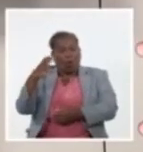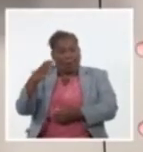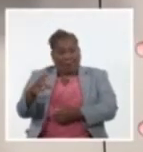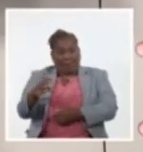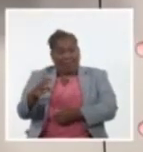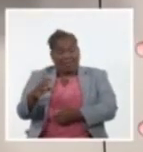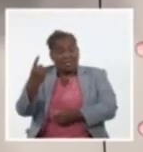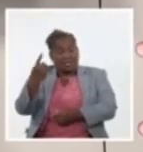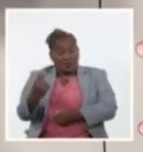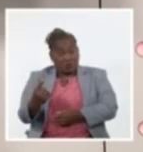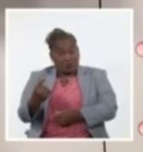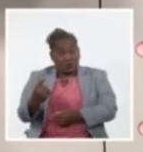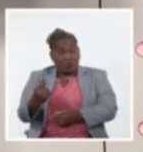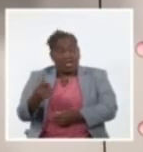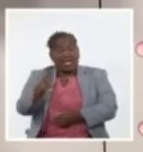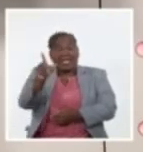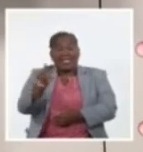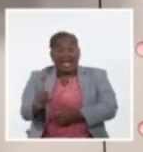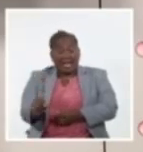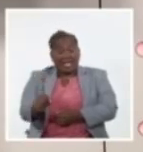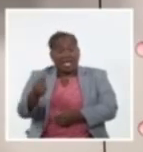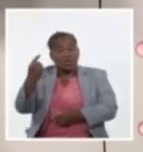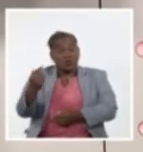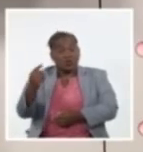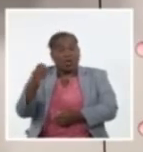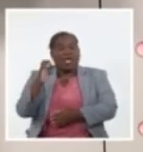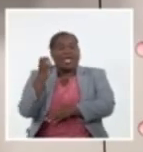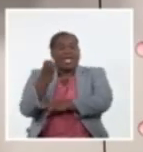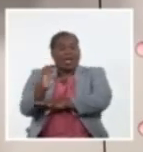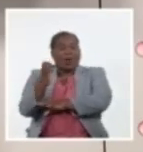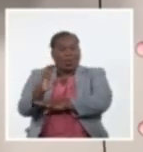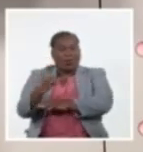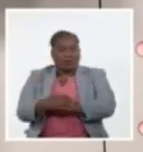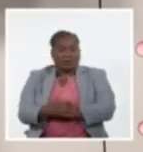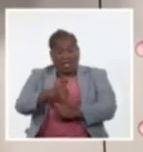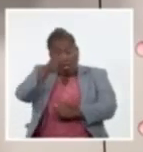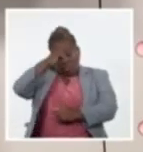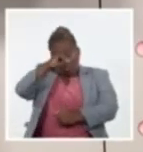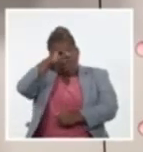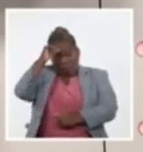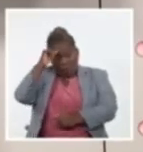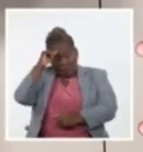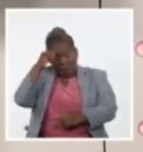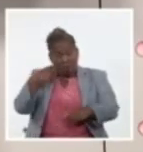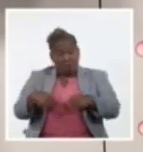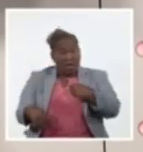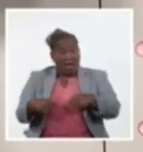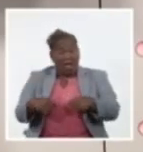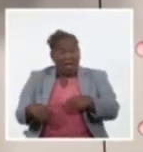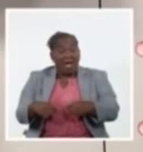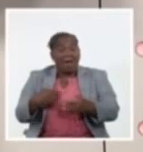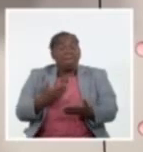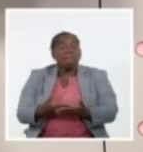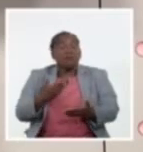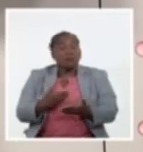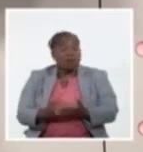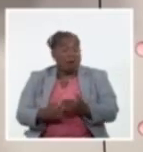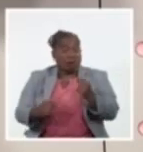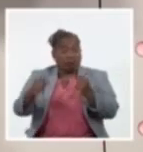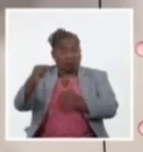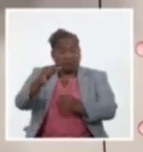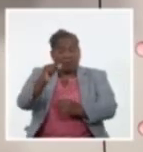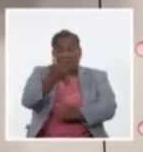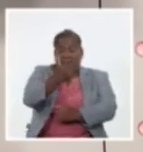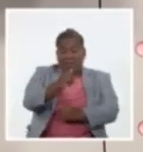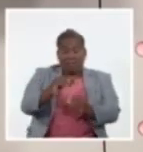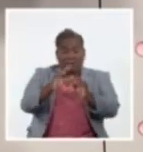de Italia y Jorge David Bolaños de Ecuador. Este domingo se realizará la maratón, prueba reina del evento, desde las 10